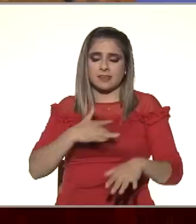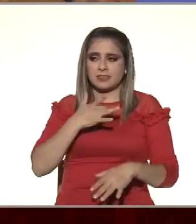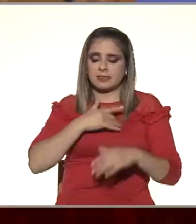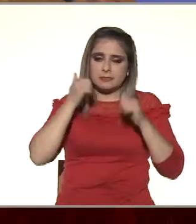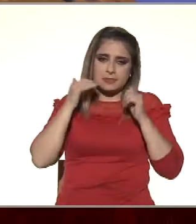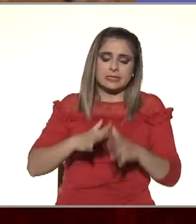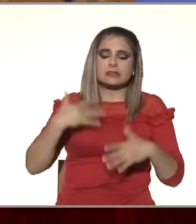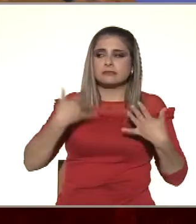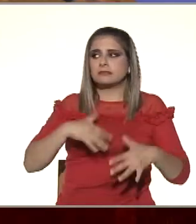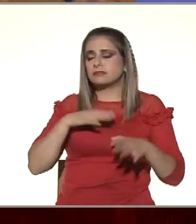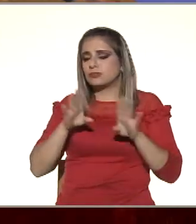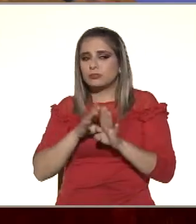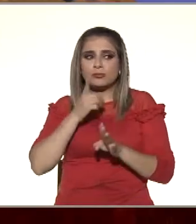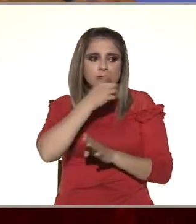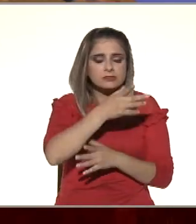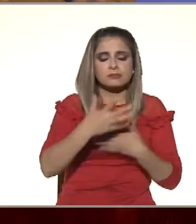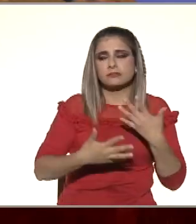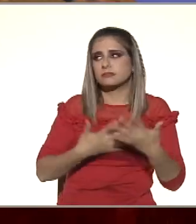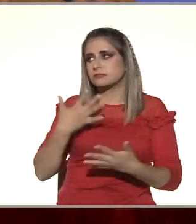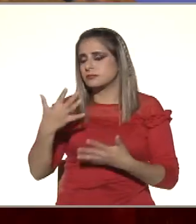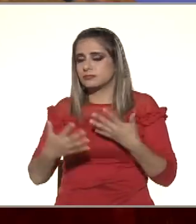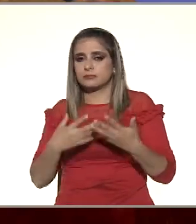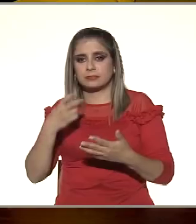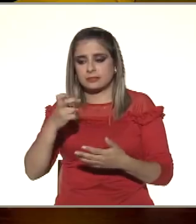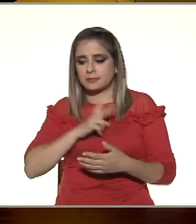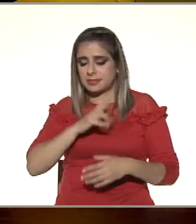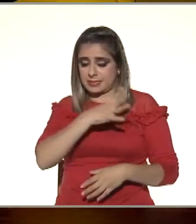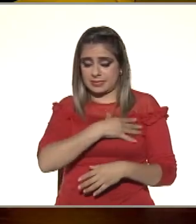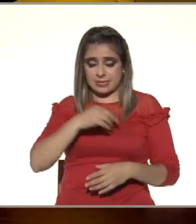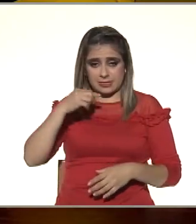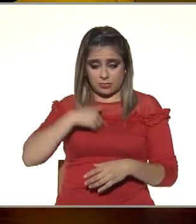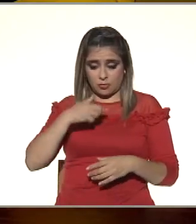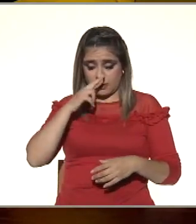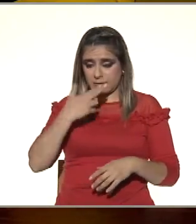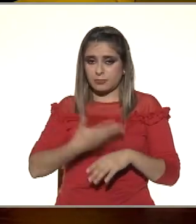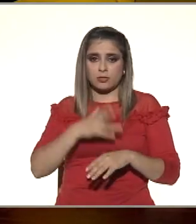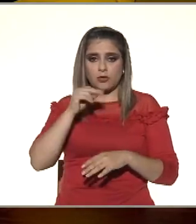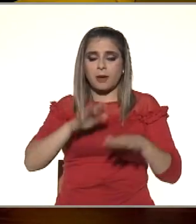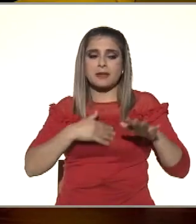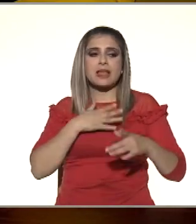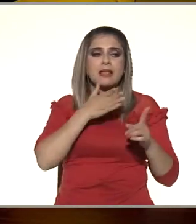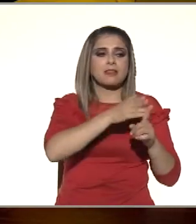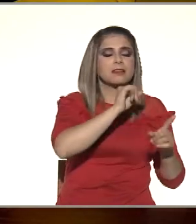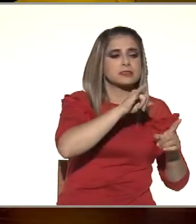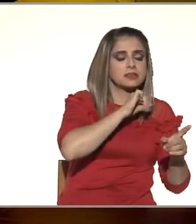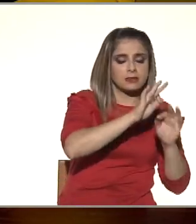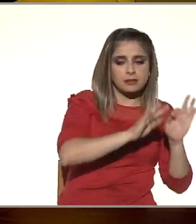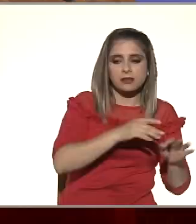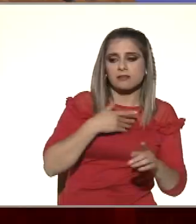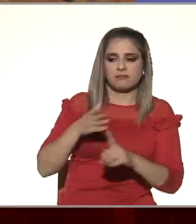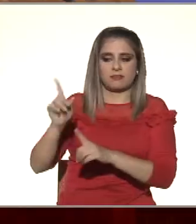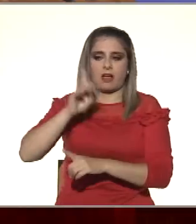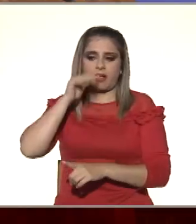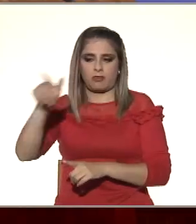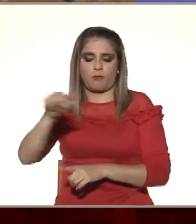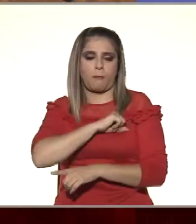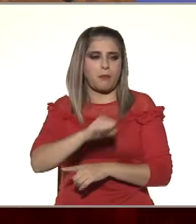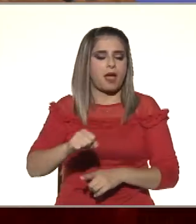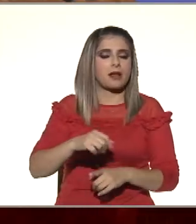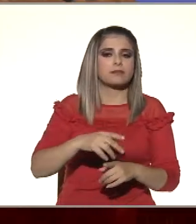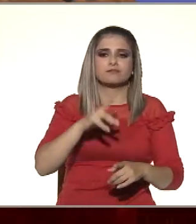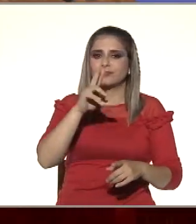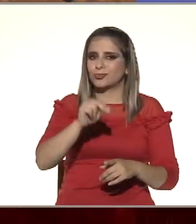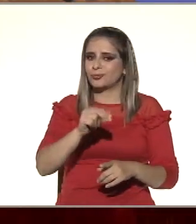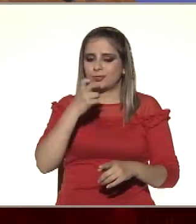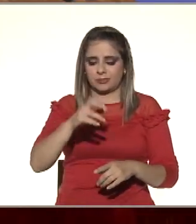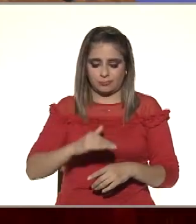nos corresponden como hijos. Y esto hace que nos inclinemos con uno de los padres y no queramos a otro. Y esto en la vida adulta